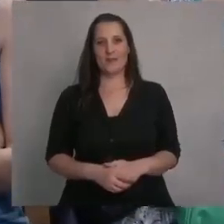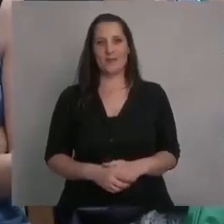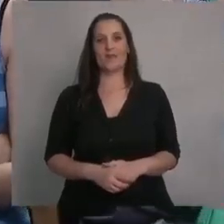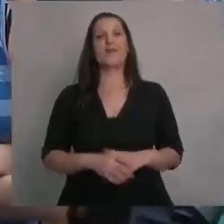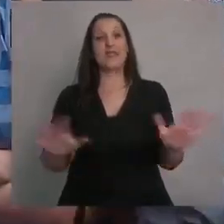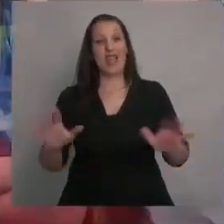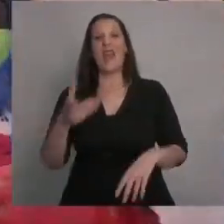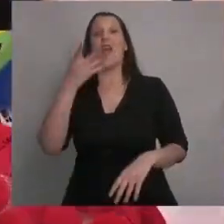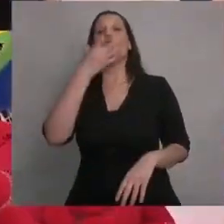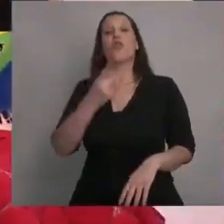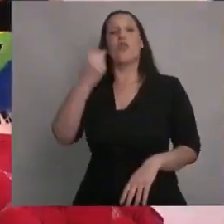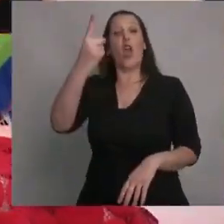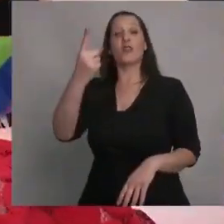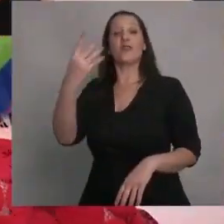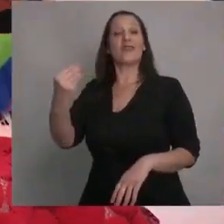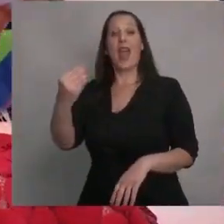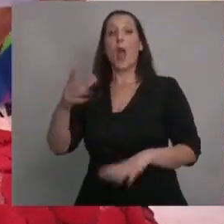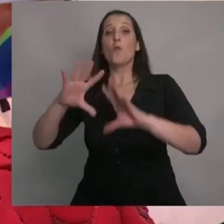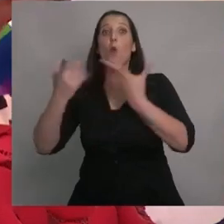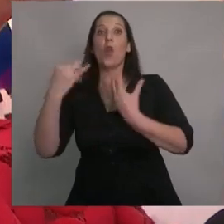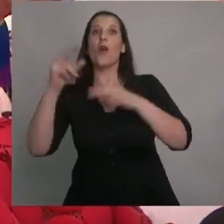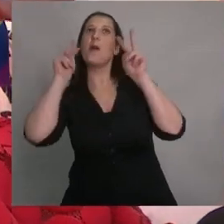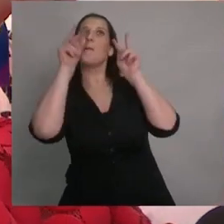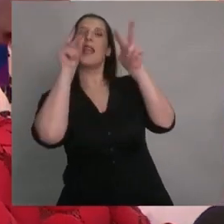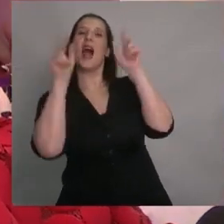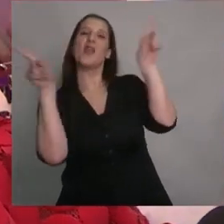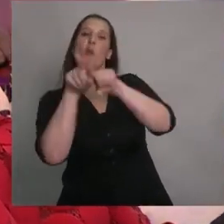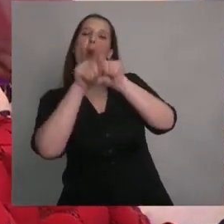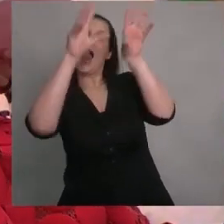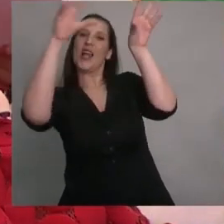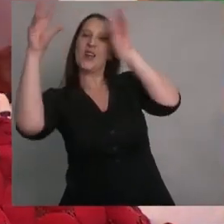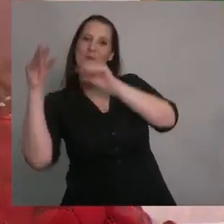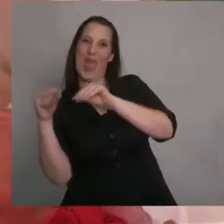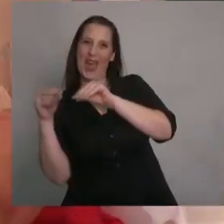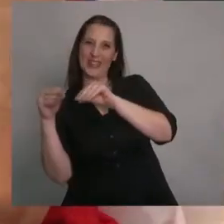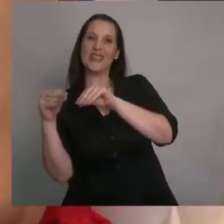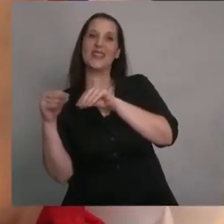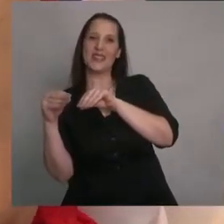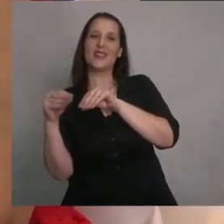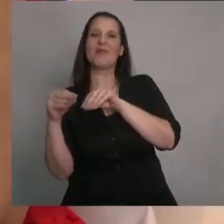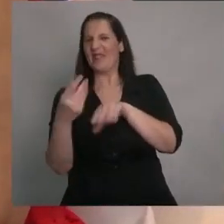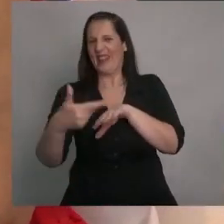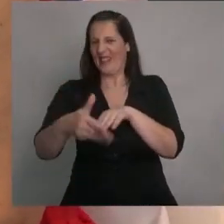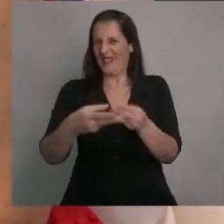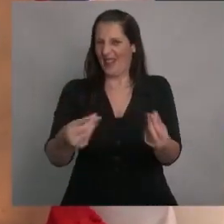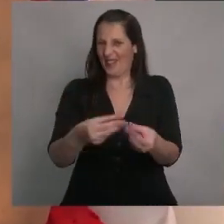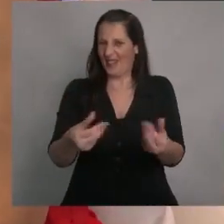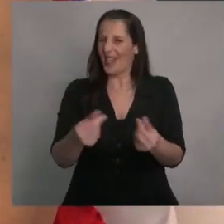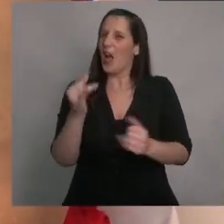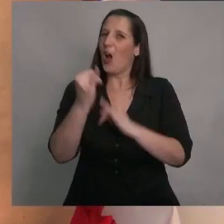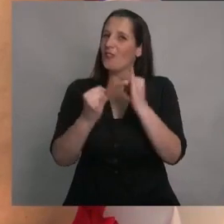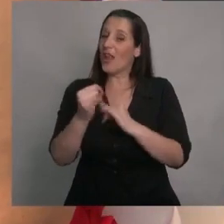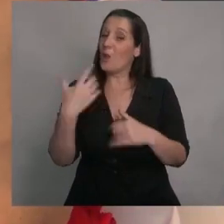A imagen y semejanza de Dios. Ah, bueno, pero me voy a tomar el tiempo igual a las otras. Ya termino igual, eso quería contarles porque es